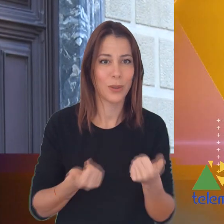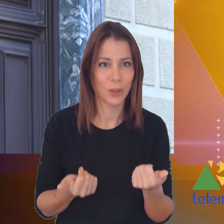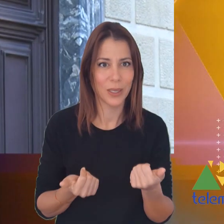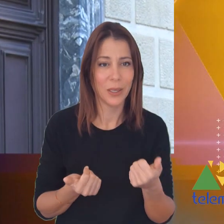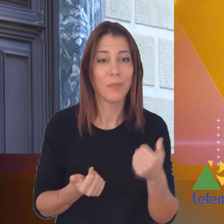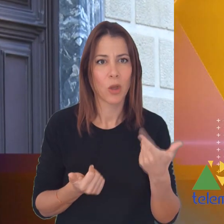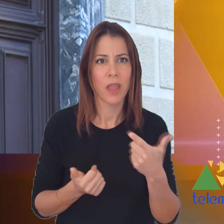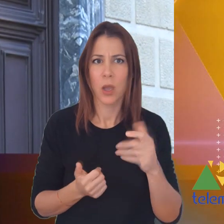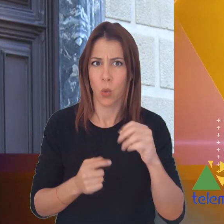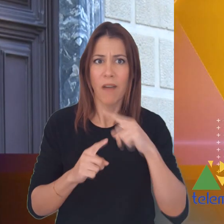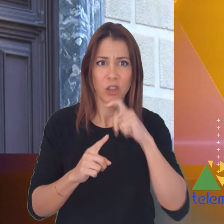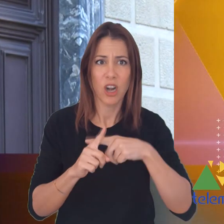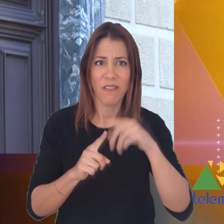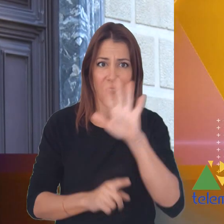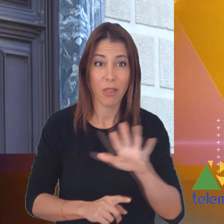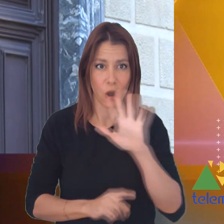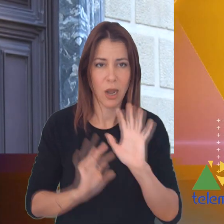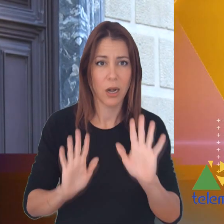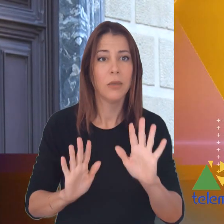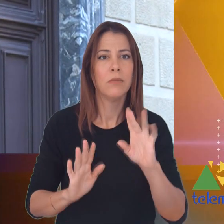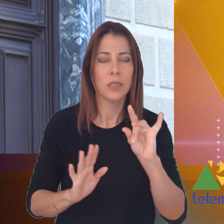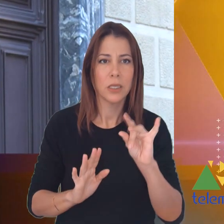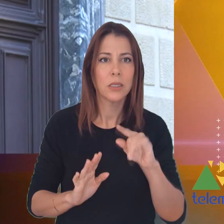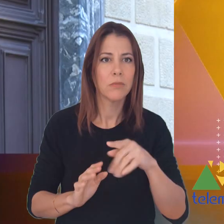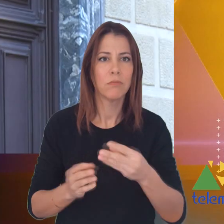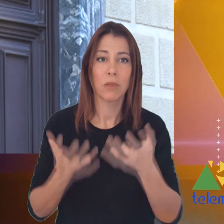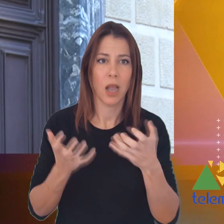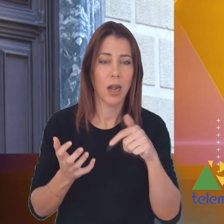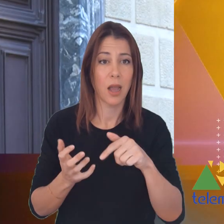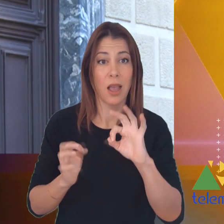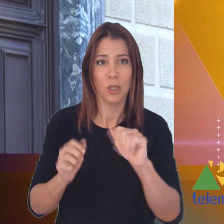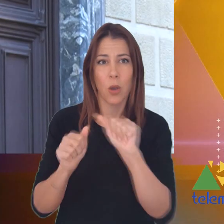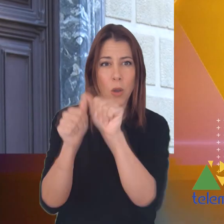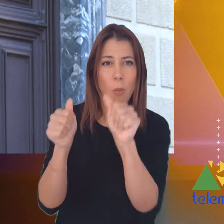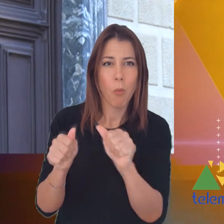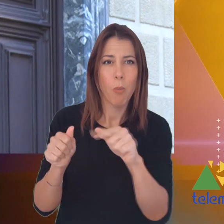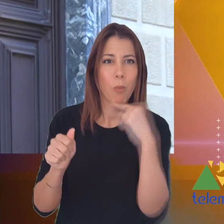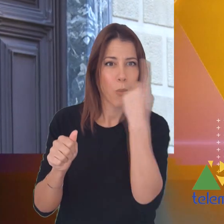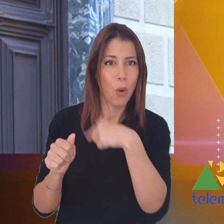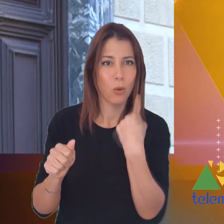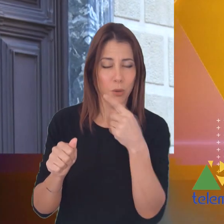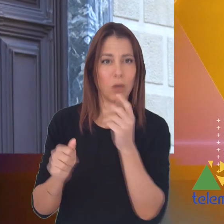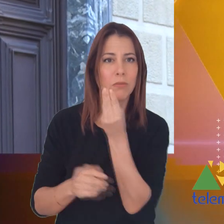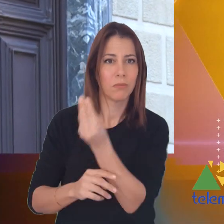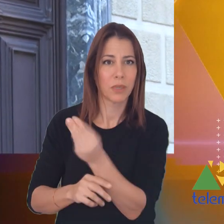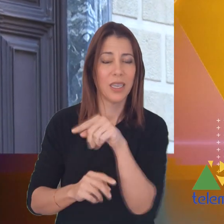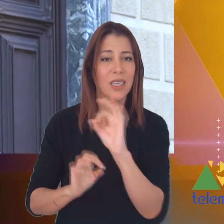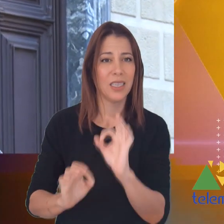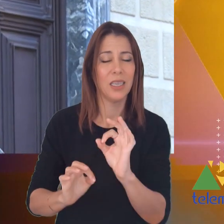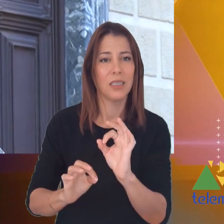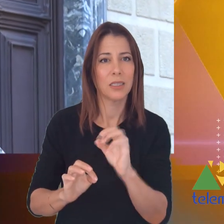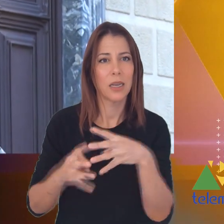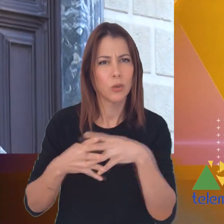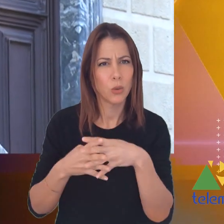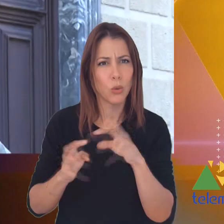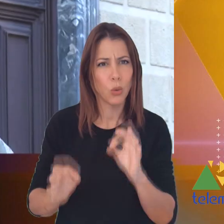fue a nivel nacional. La escultura, ¿no? Es la ganadora. Sí, y fue la escultura tal como está aquí, el busto de Javier de Burgos, con esta estructura